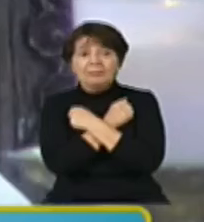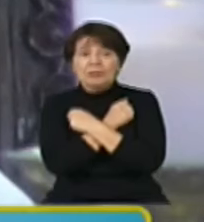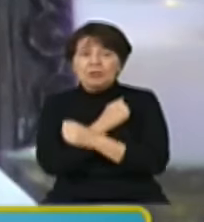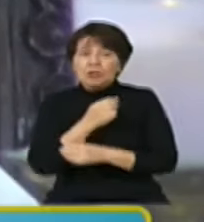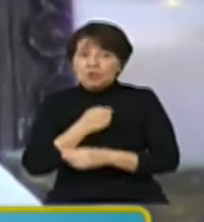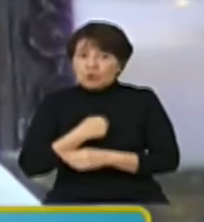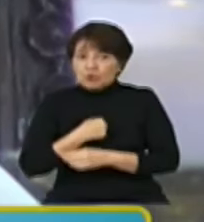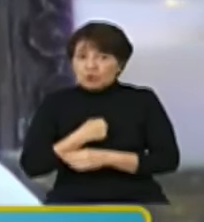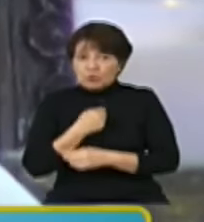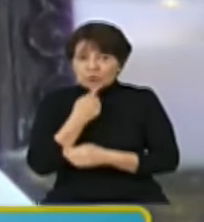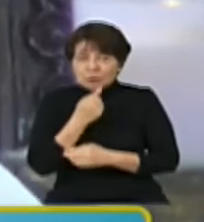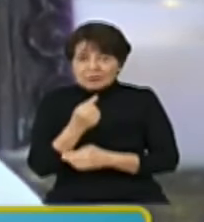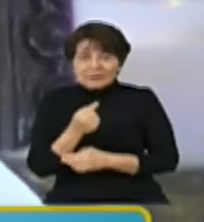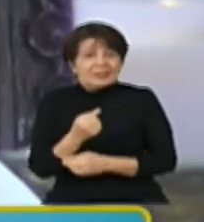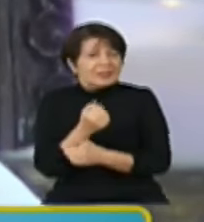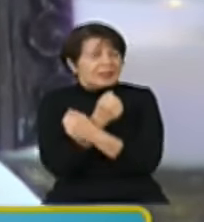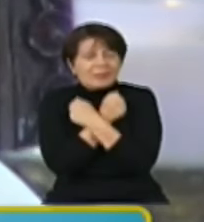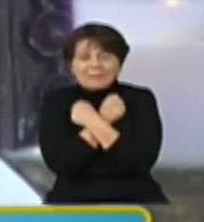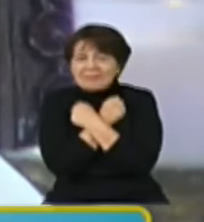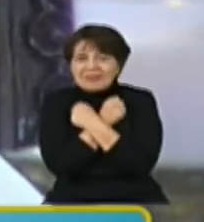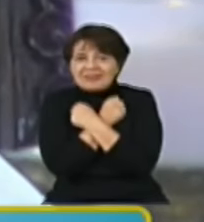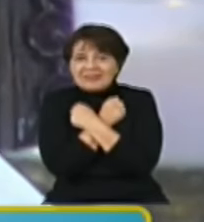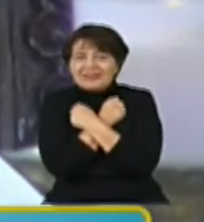Yo diría: qué querida es,